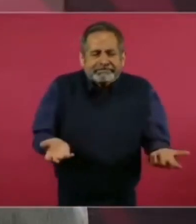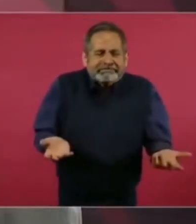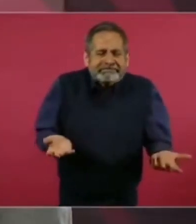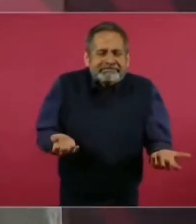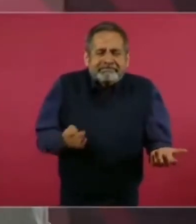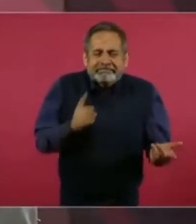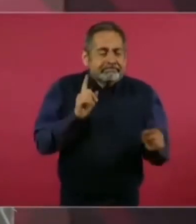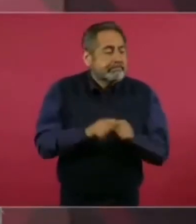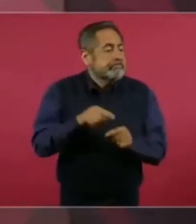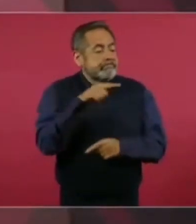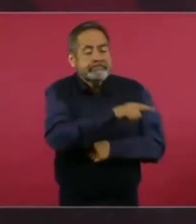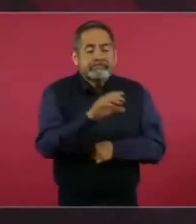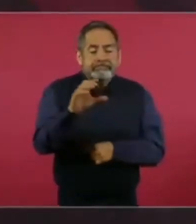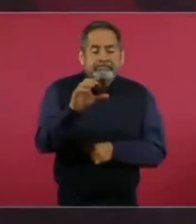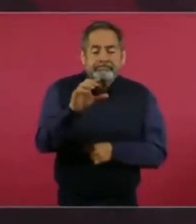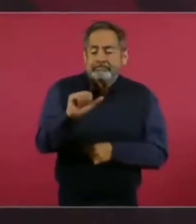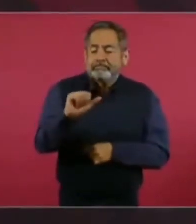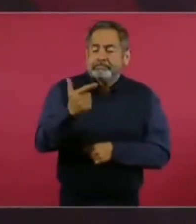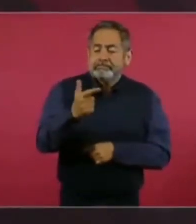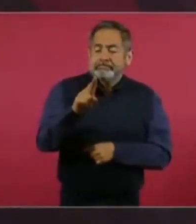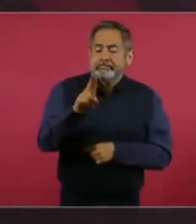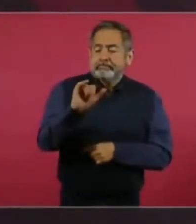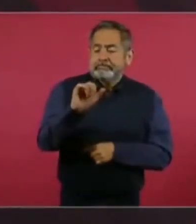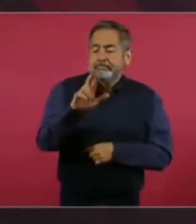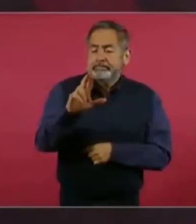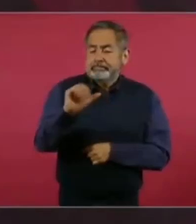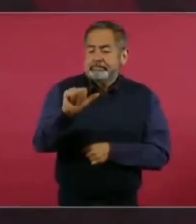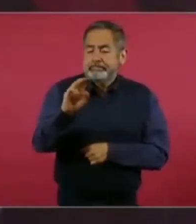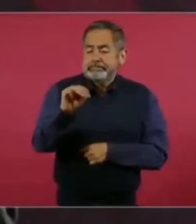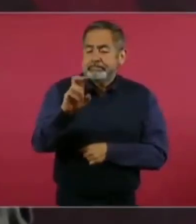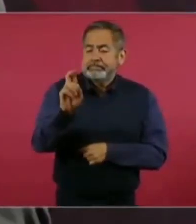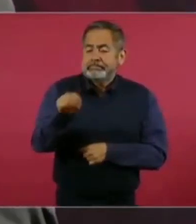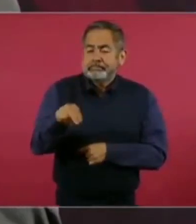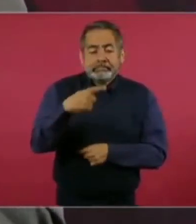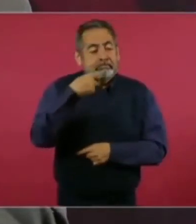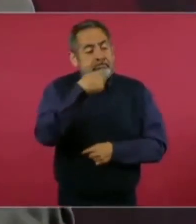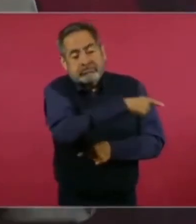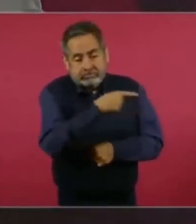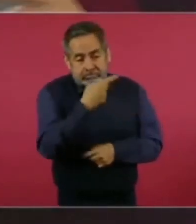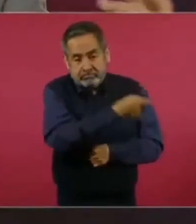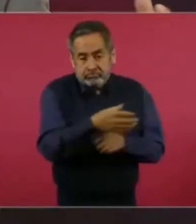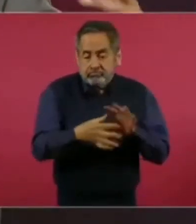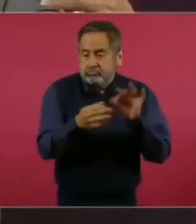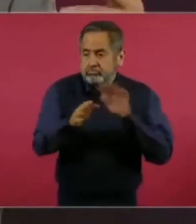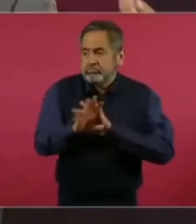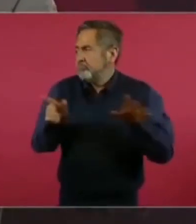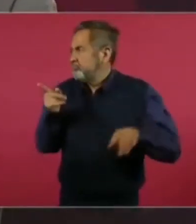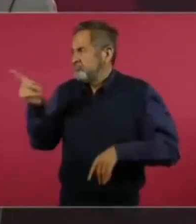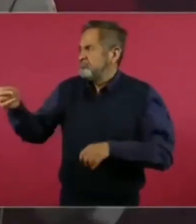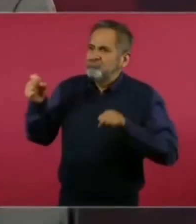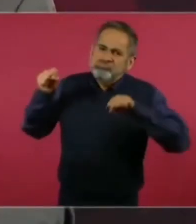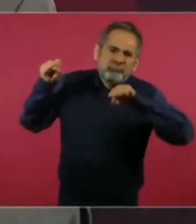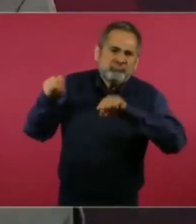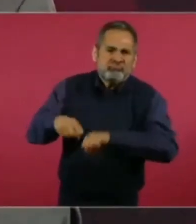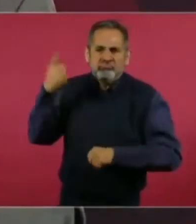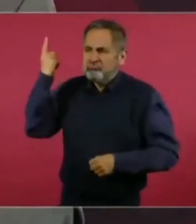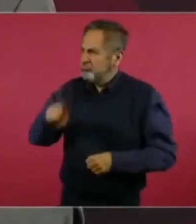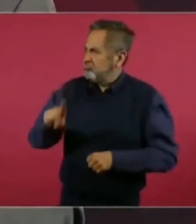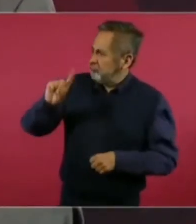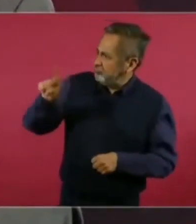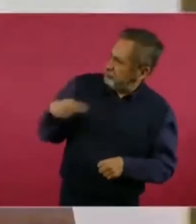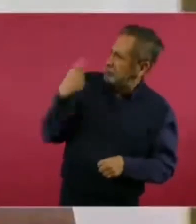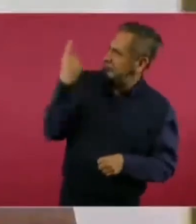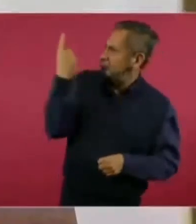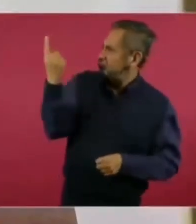que Aguilar camín diga que ya hay una dictadura en México